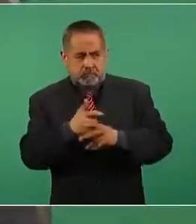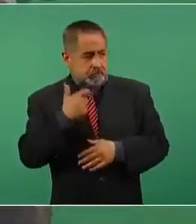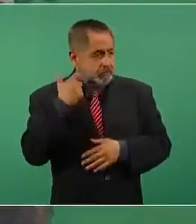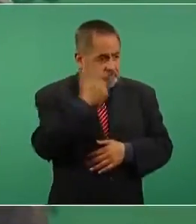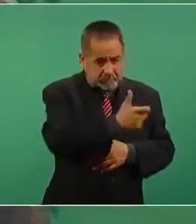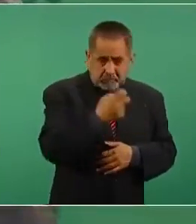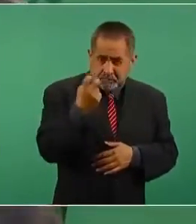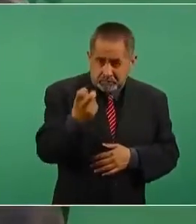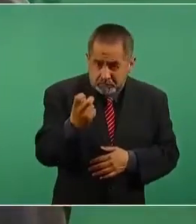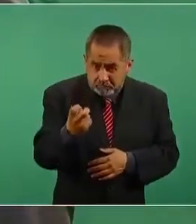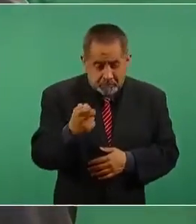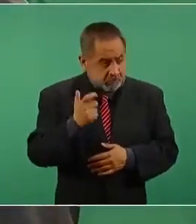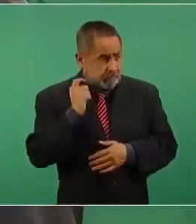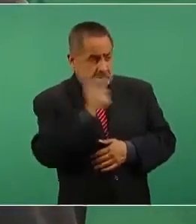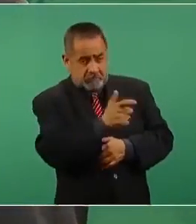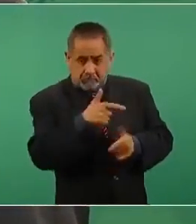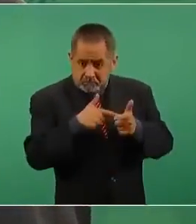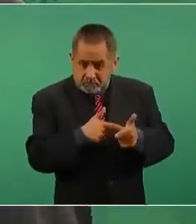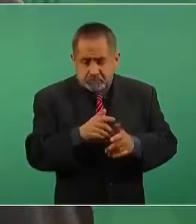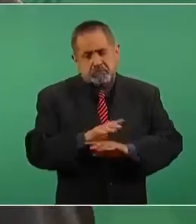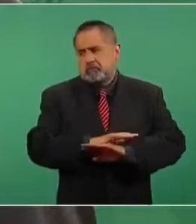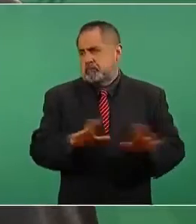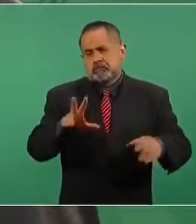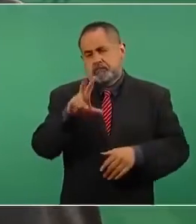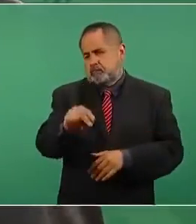pagando esa cantidad.